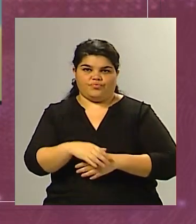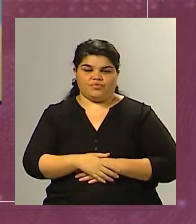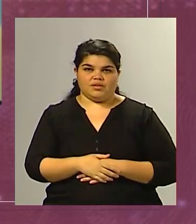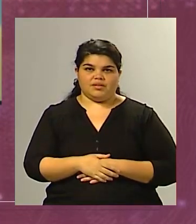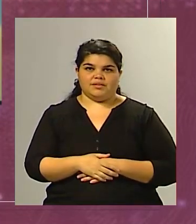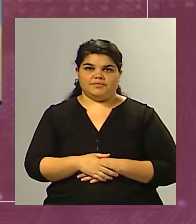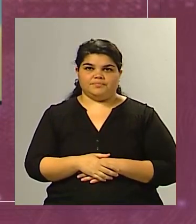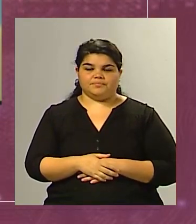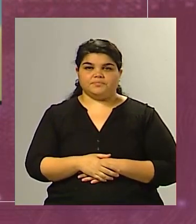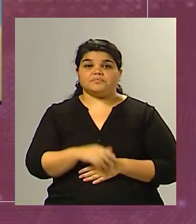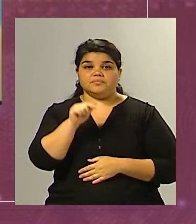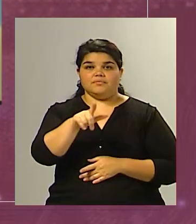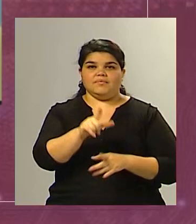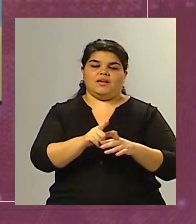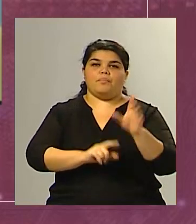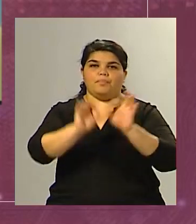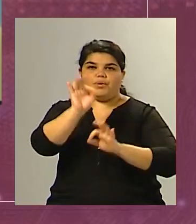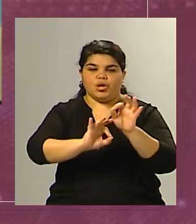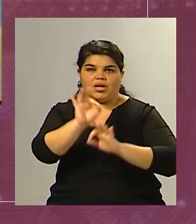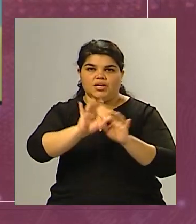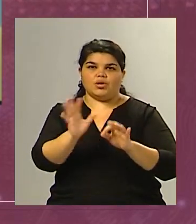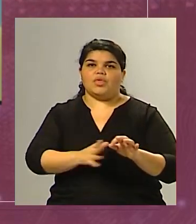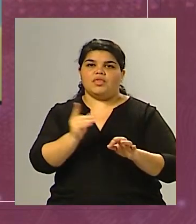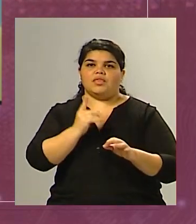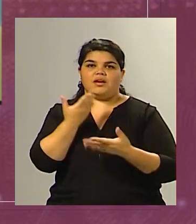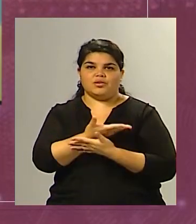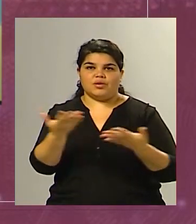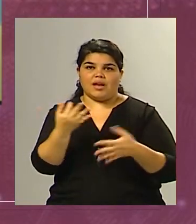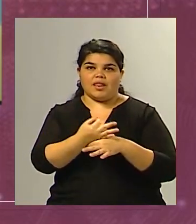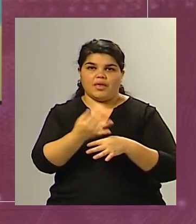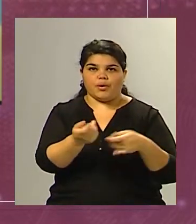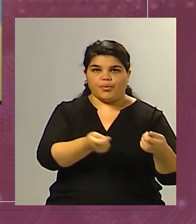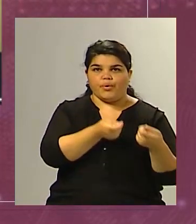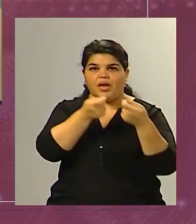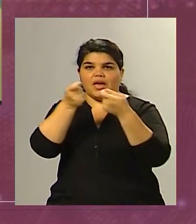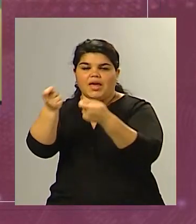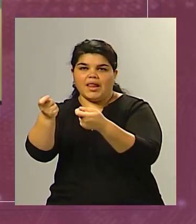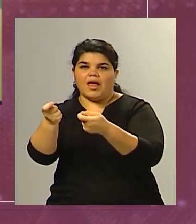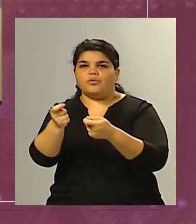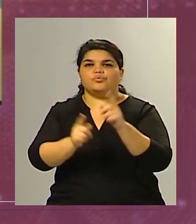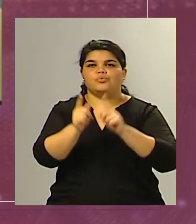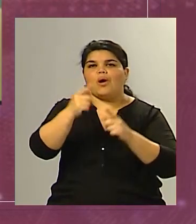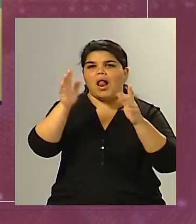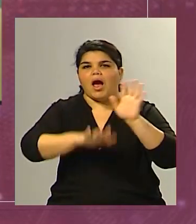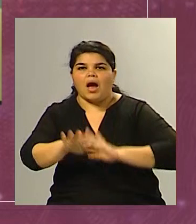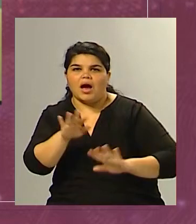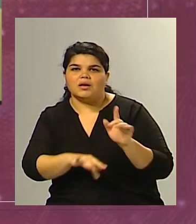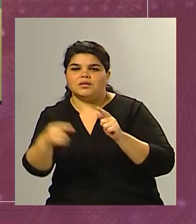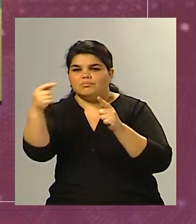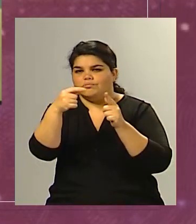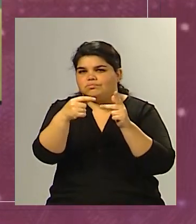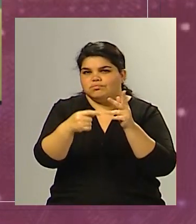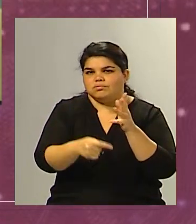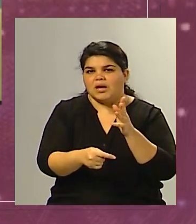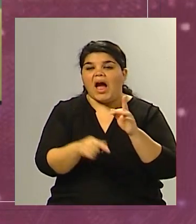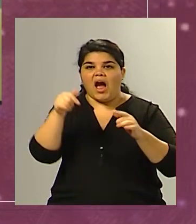Se presenta un proyecto a la Dirección General de Escuela, qué es lo que van a hacer, qué no van a hacer. Por ejemplo, mucha actividad